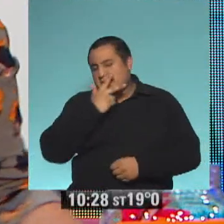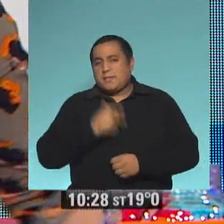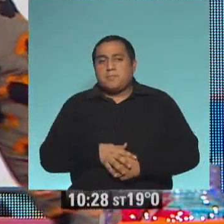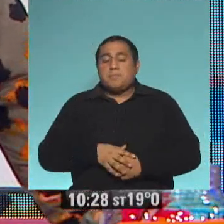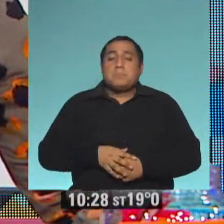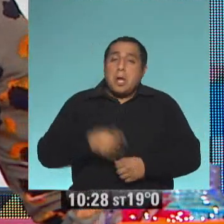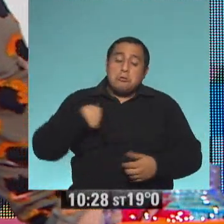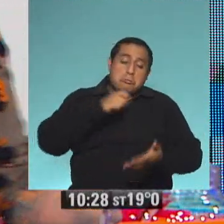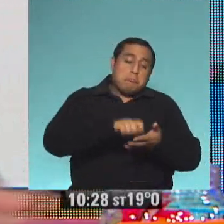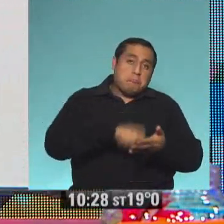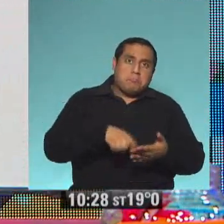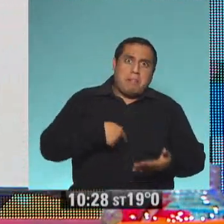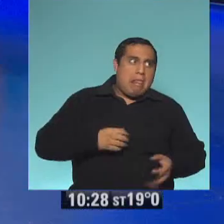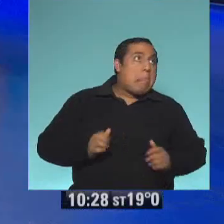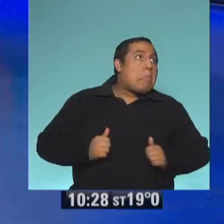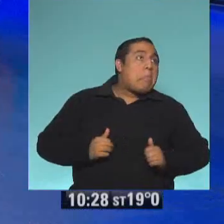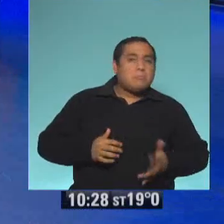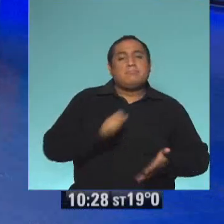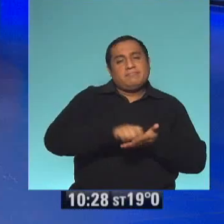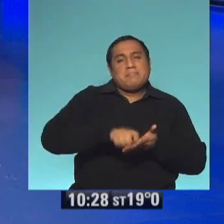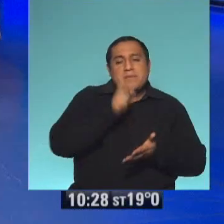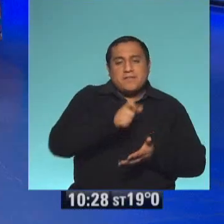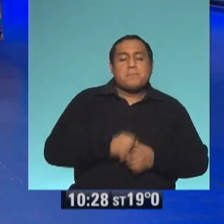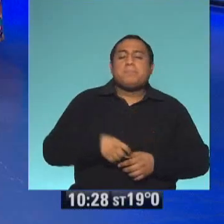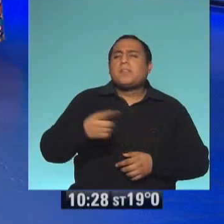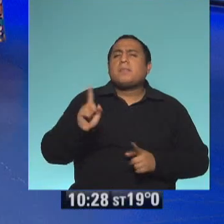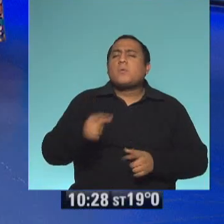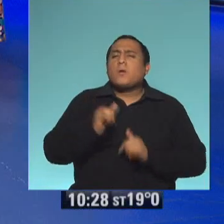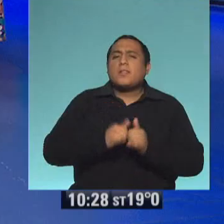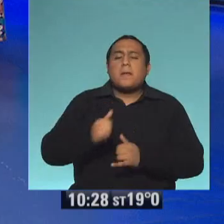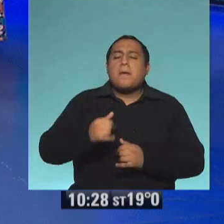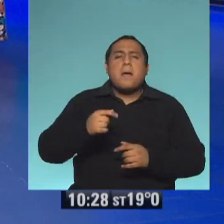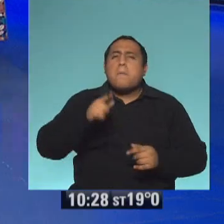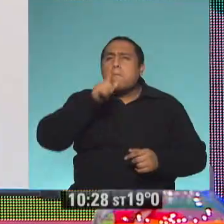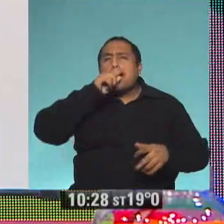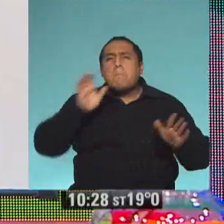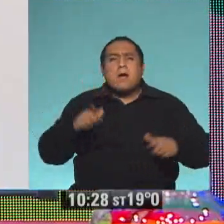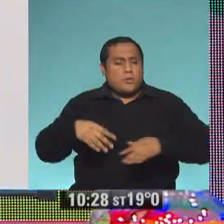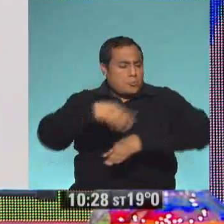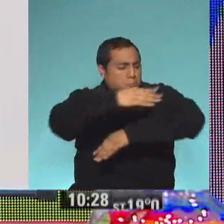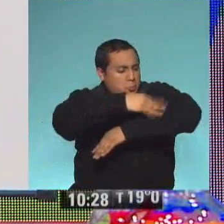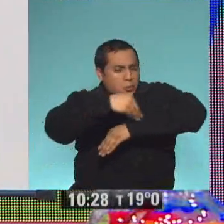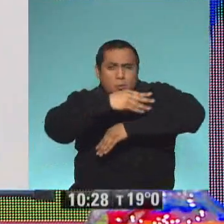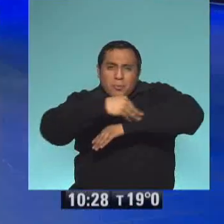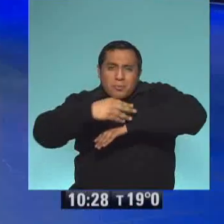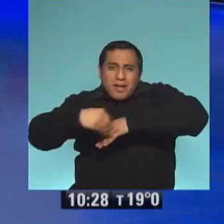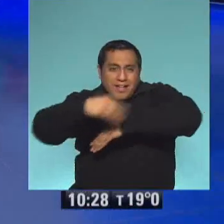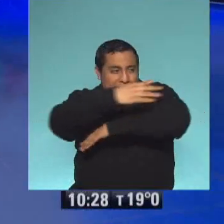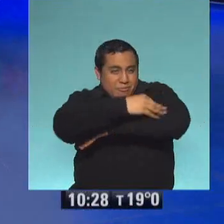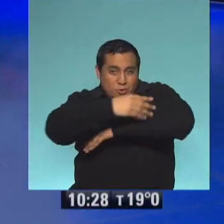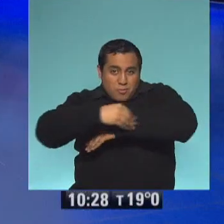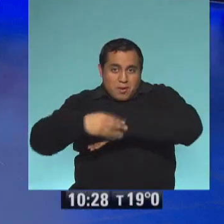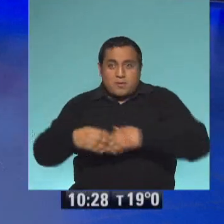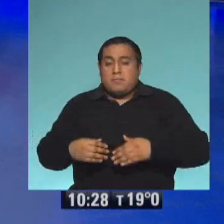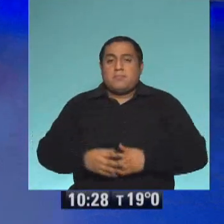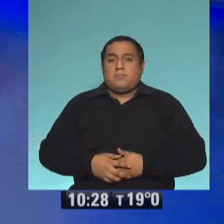si... Y otra cosa muy importante que resaltaba de las aves eran las plumas. Es verdad. Claro. Así que vamos a agregar plumas. Y su andar